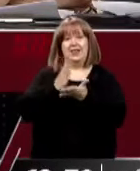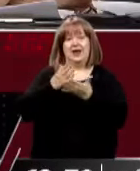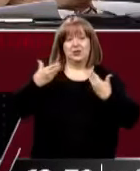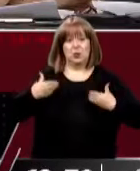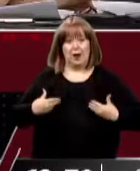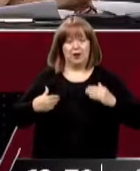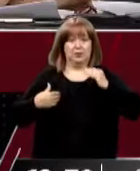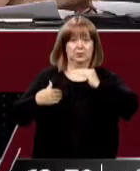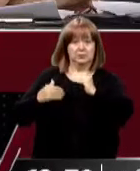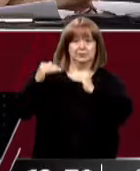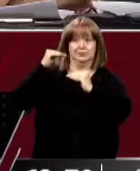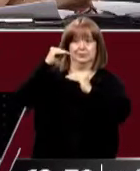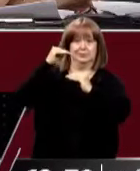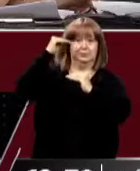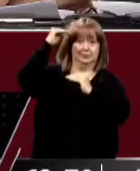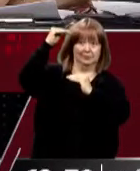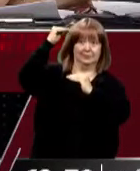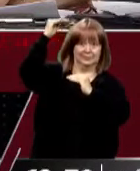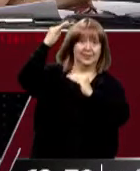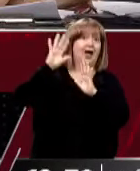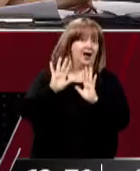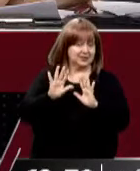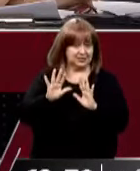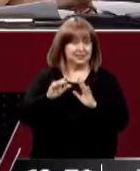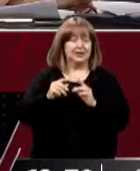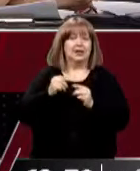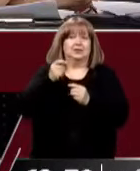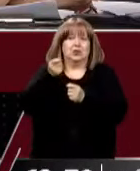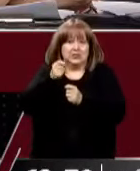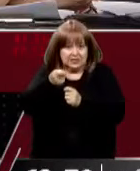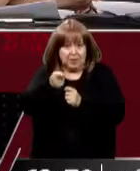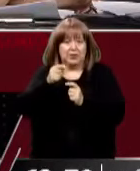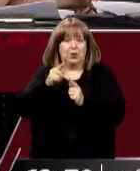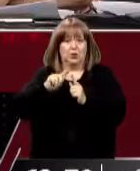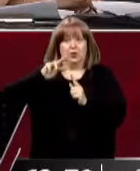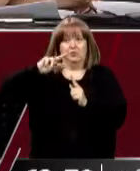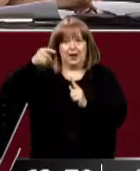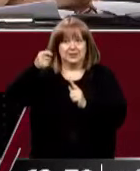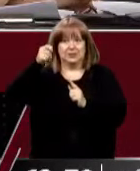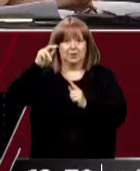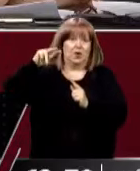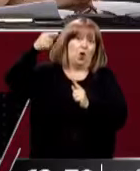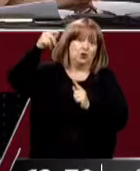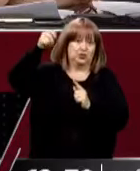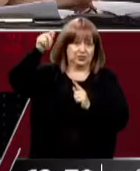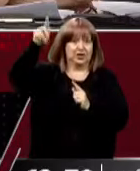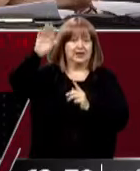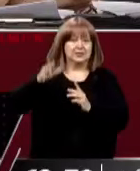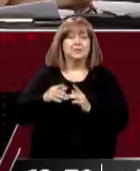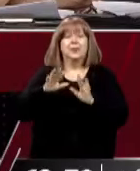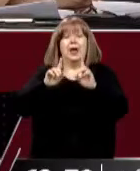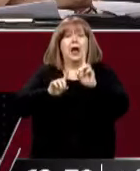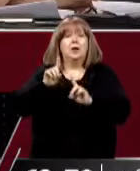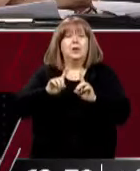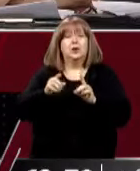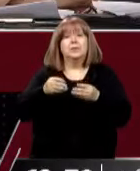idas y vueltas, porque a lo mejor por cuestiones administrativas, las cuestiones de prueba, justamente el relevamiento no estaba hecho y venía demorado